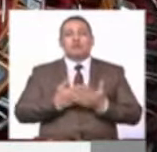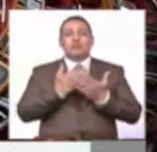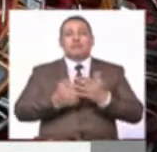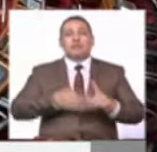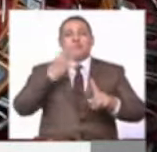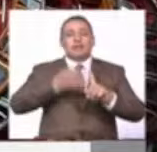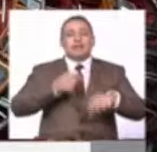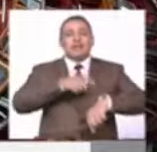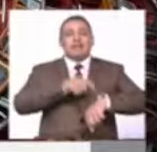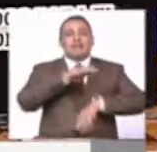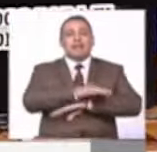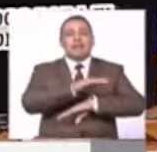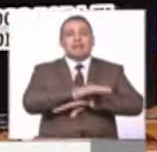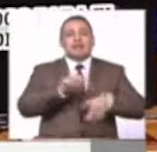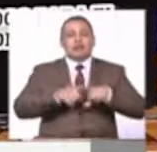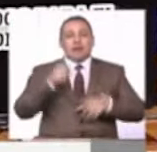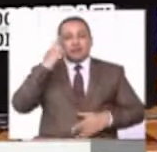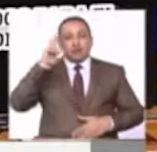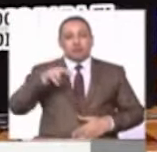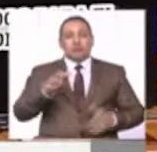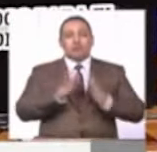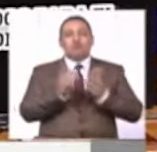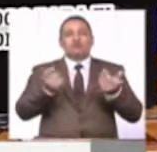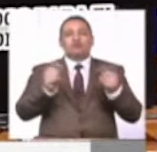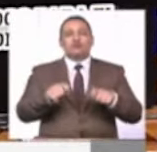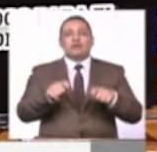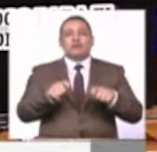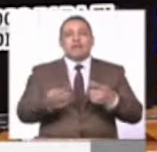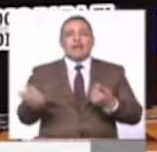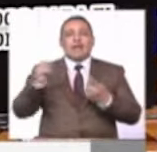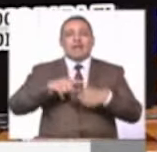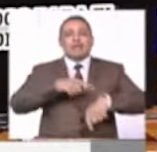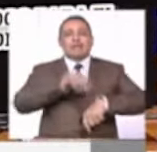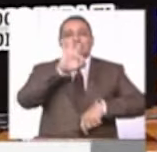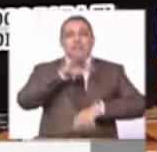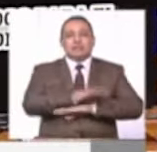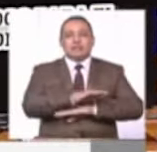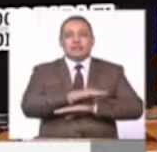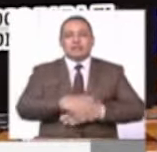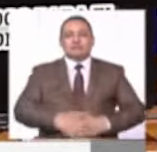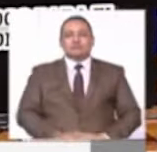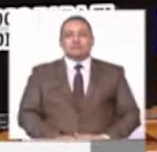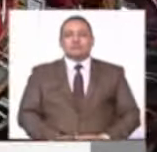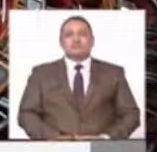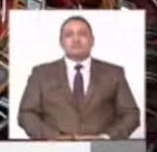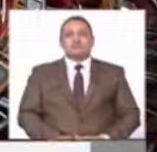en horas de la tarde razón por la cual se suspende la sesión Hasta las 3 de la